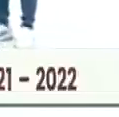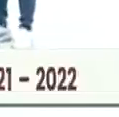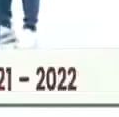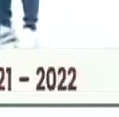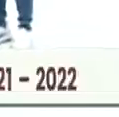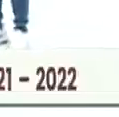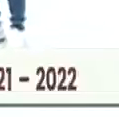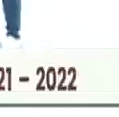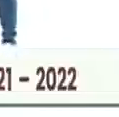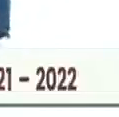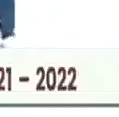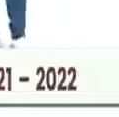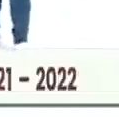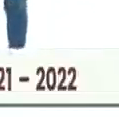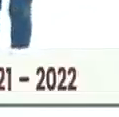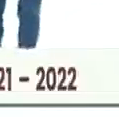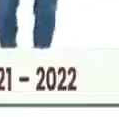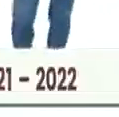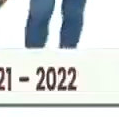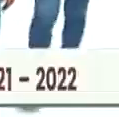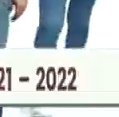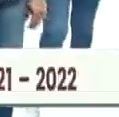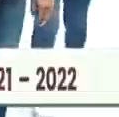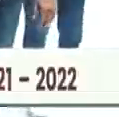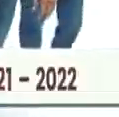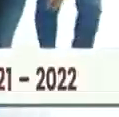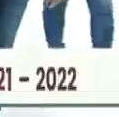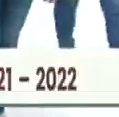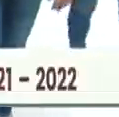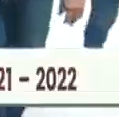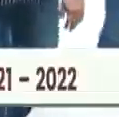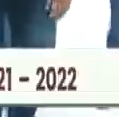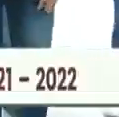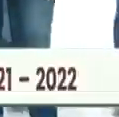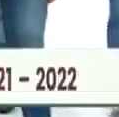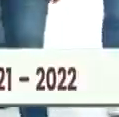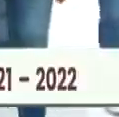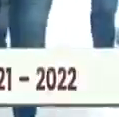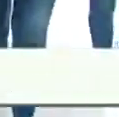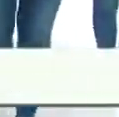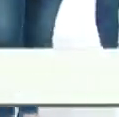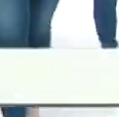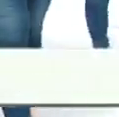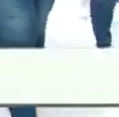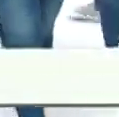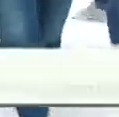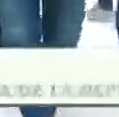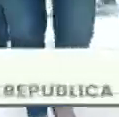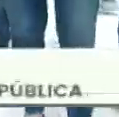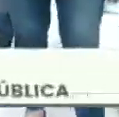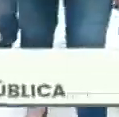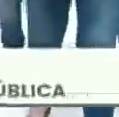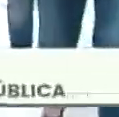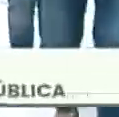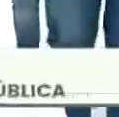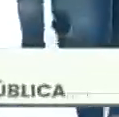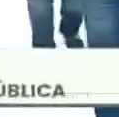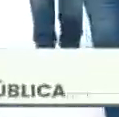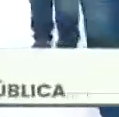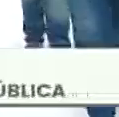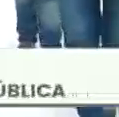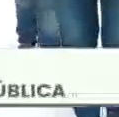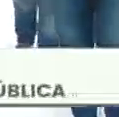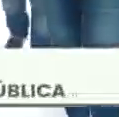educación, desde el maternal, inicial, primaria, media. Está toda la población